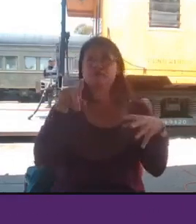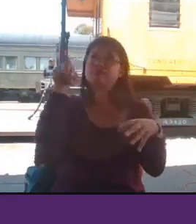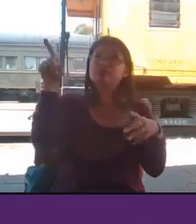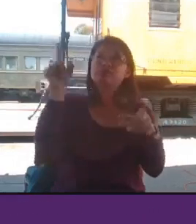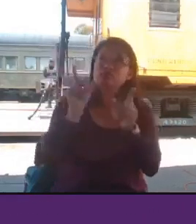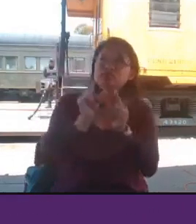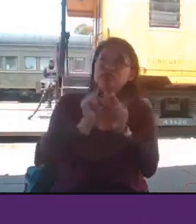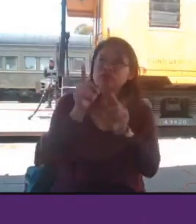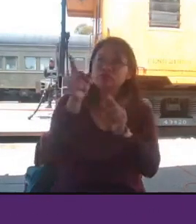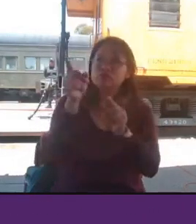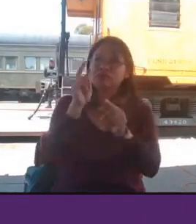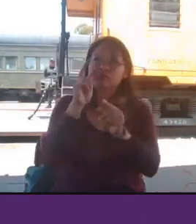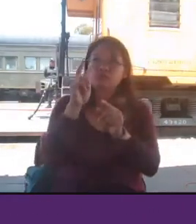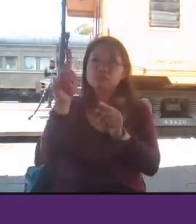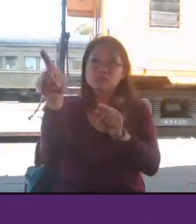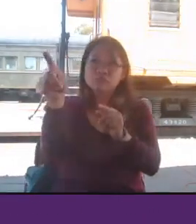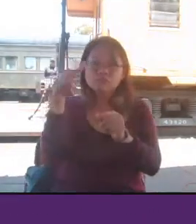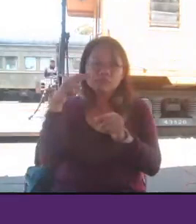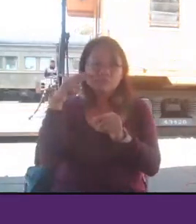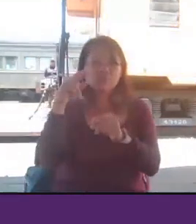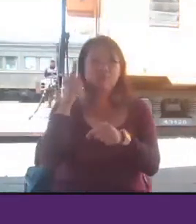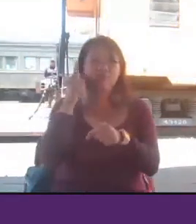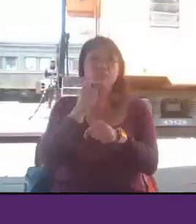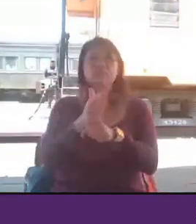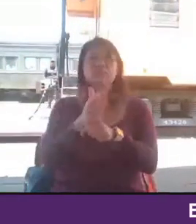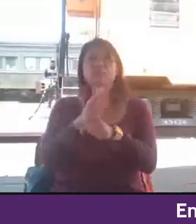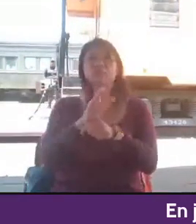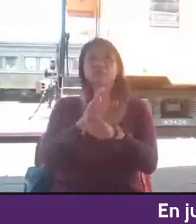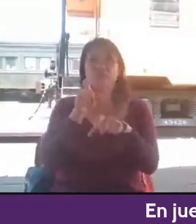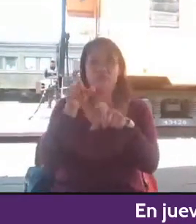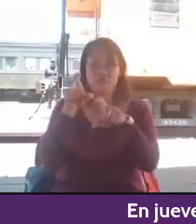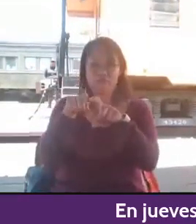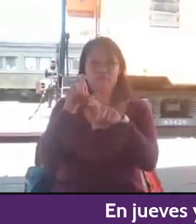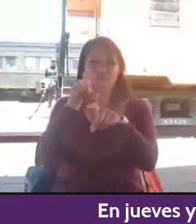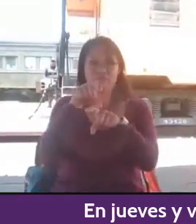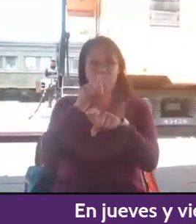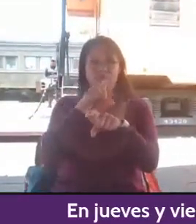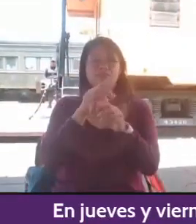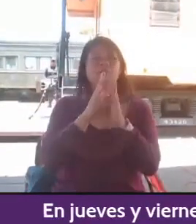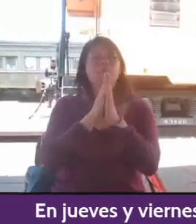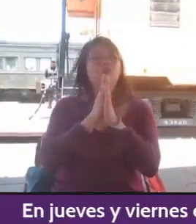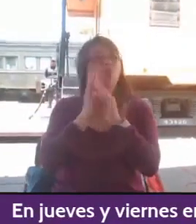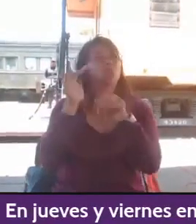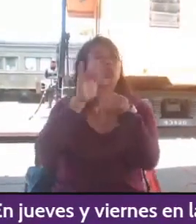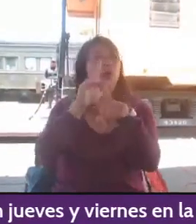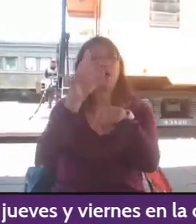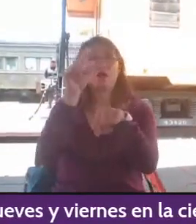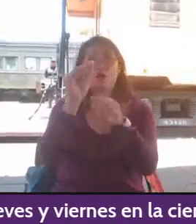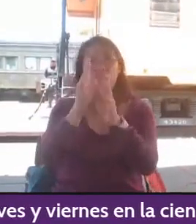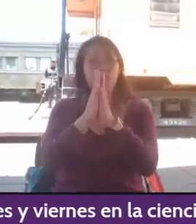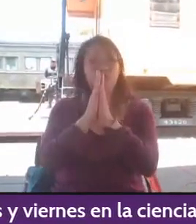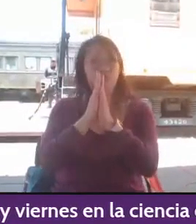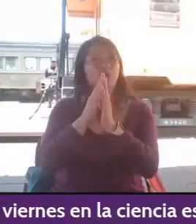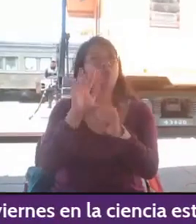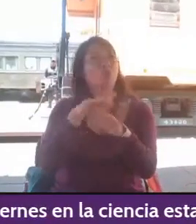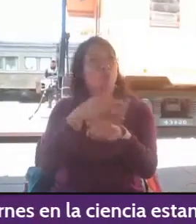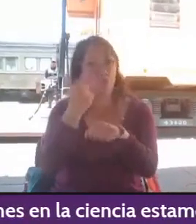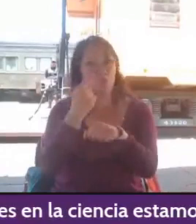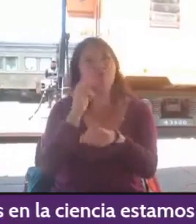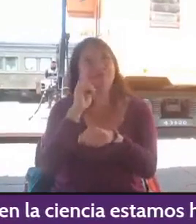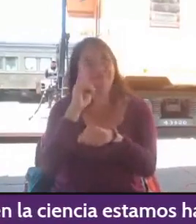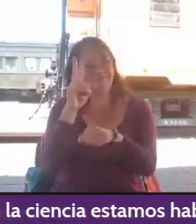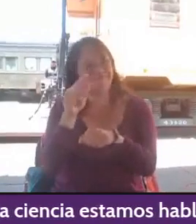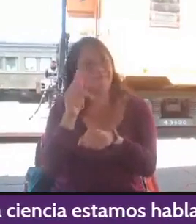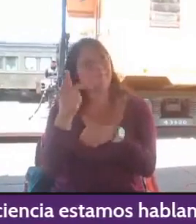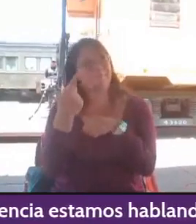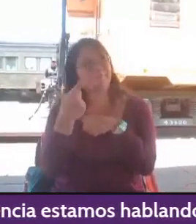embargo, fíjense de qué tamaño son las garras que traen estos pajaritos. Un favor, no los vayan a tratar de tocar, porque vean el tamaño de las garras,